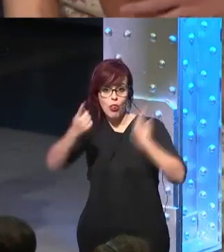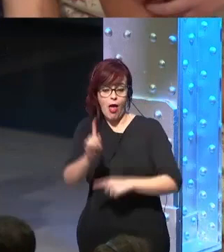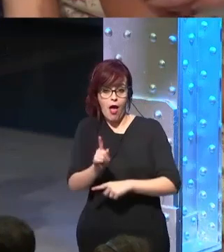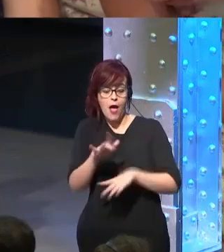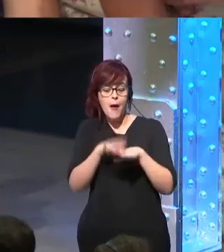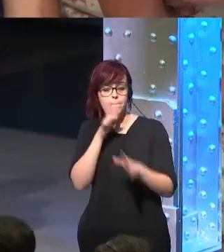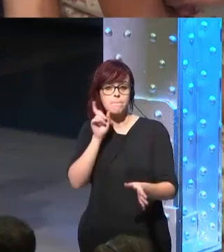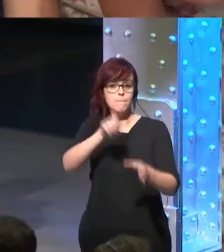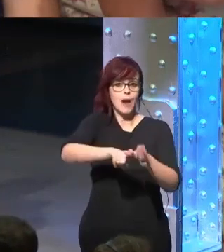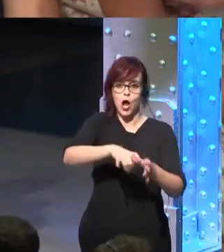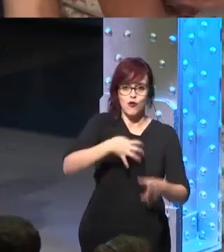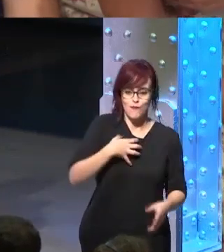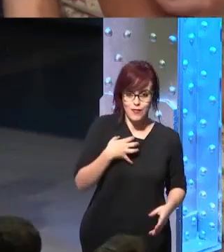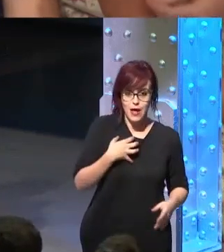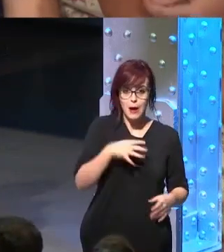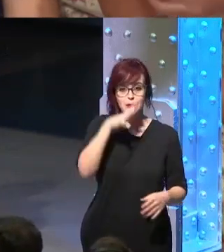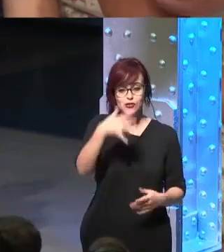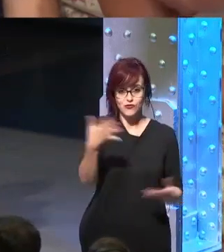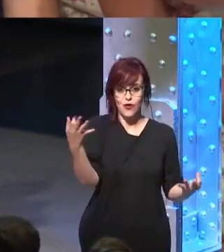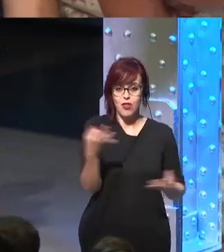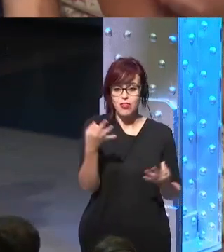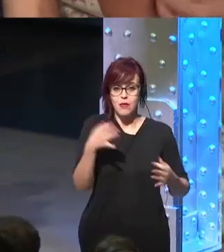Quizá por eso hay que entrar a través del